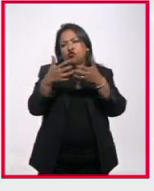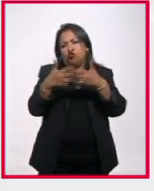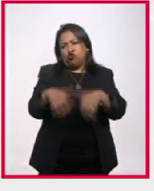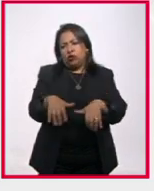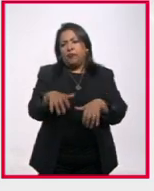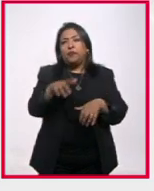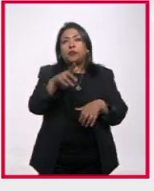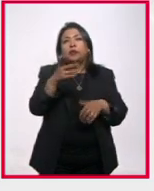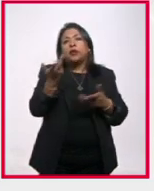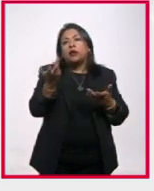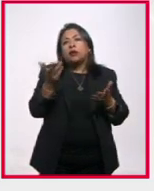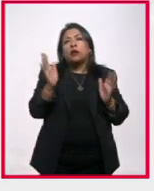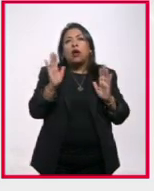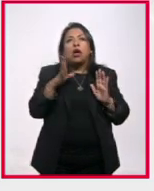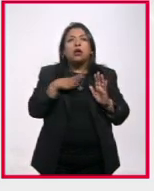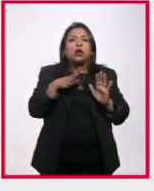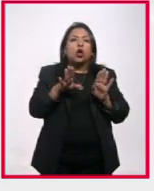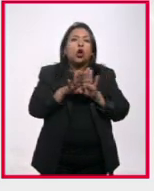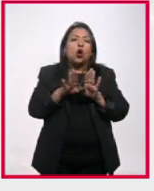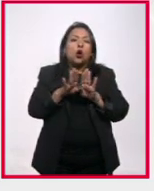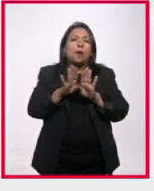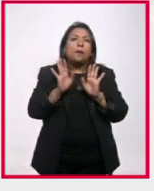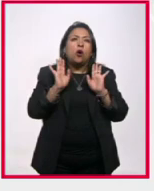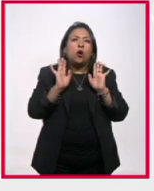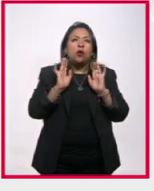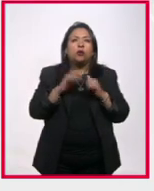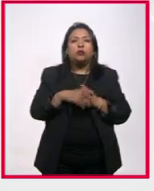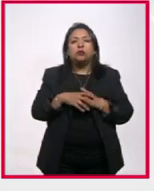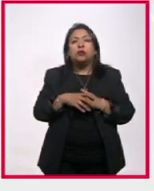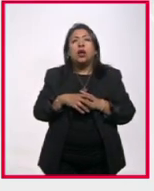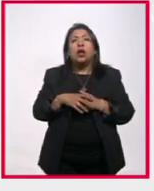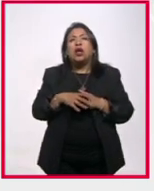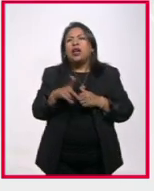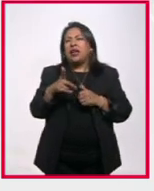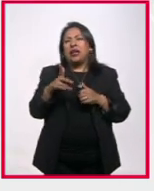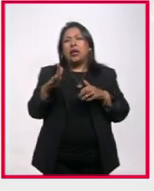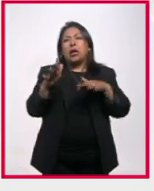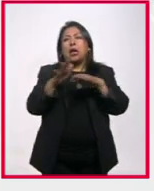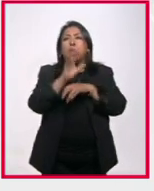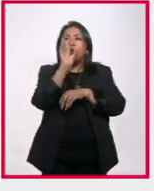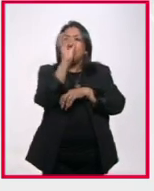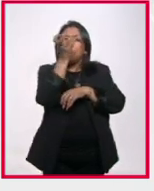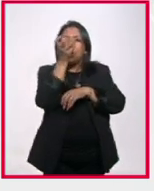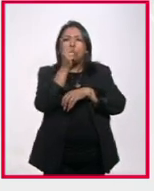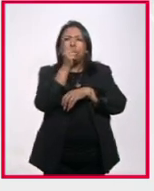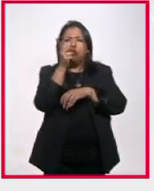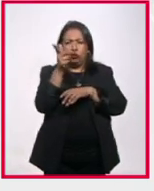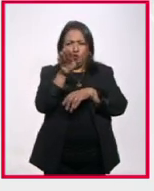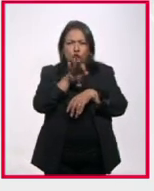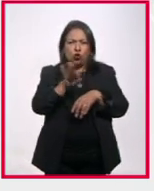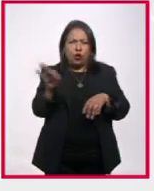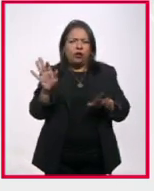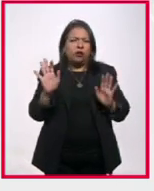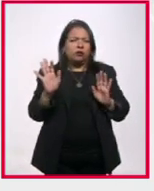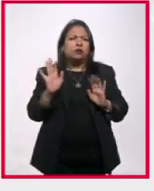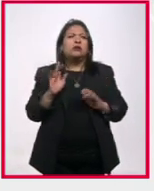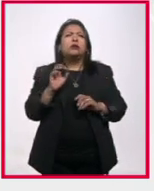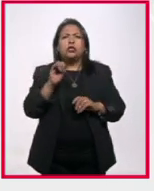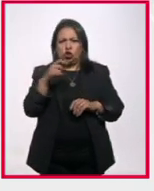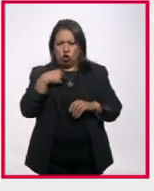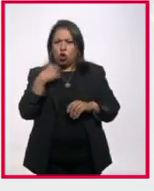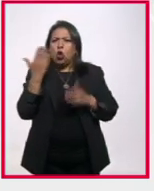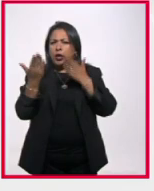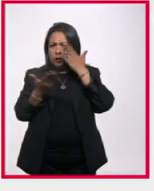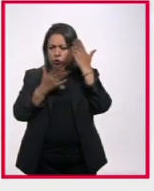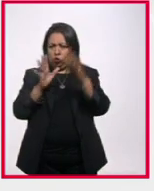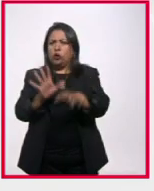venía, no sé, esa parte de... O sea, que de, por lo menos eso no se atura a cambiar un foco y cosas por el estilo, ¿verdad? No, de hecho, yo estudié